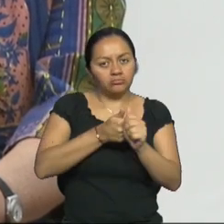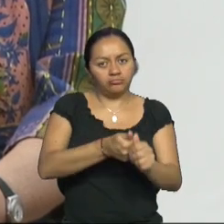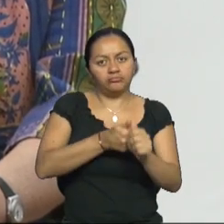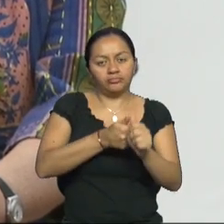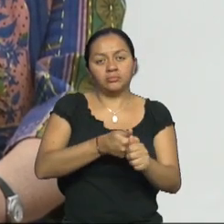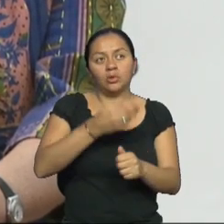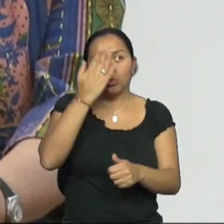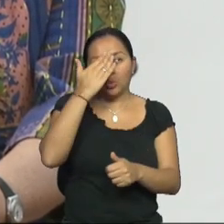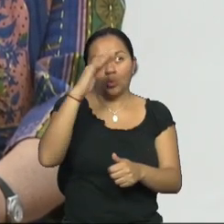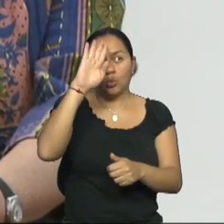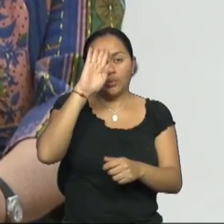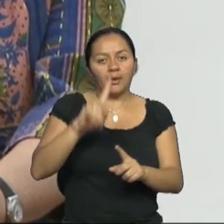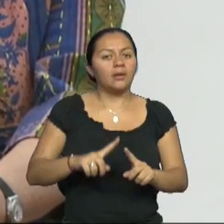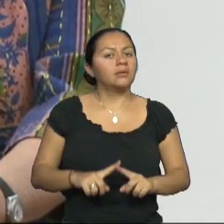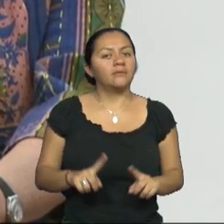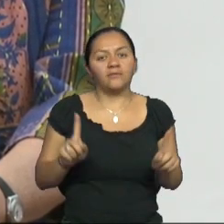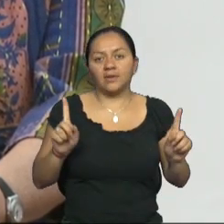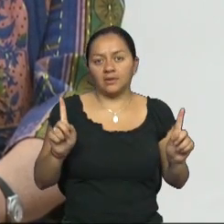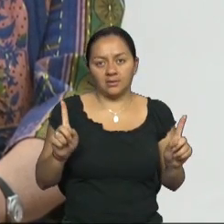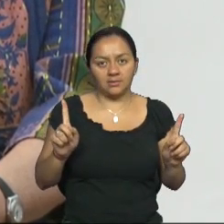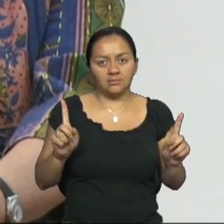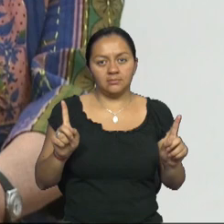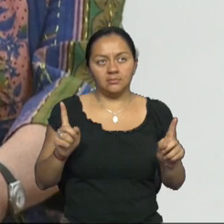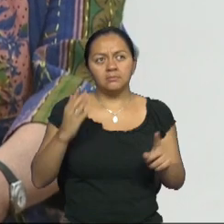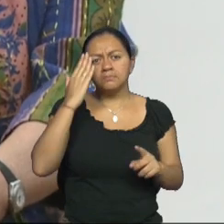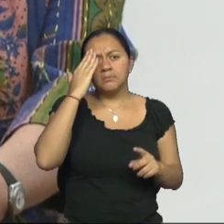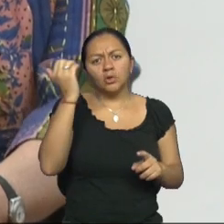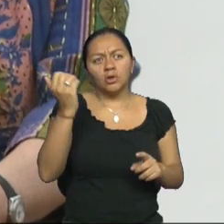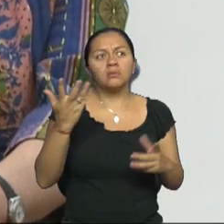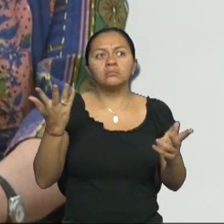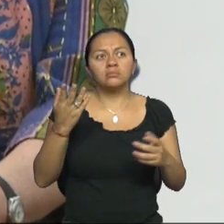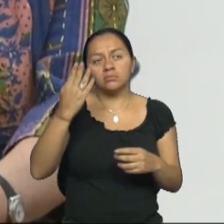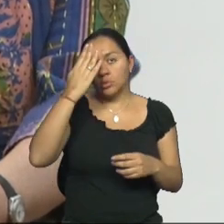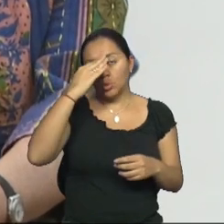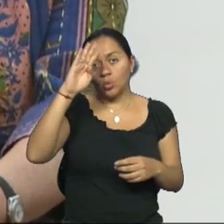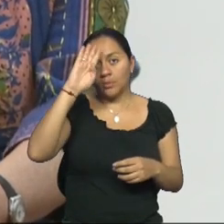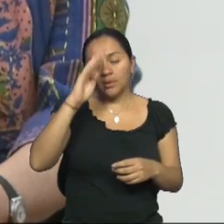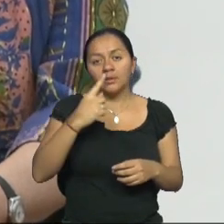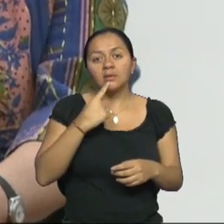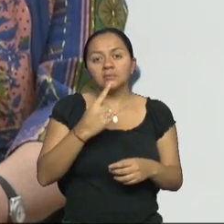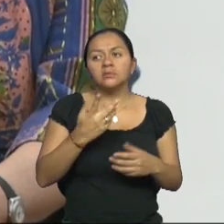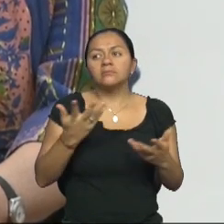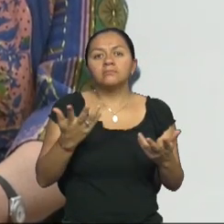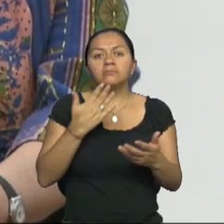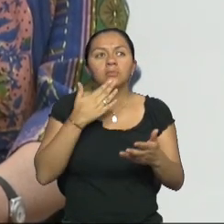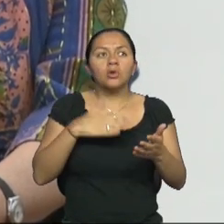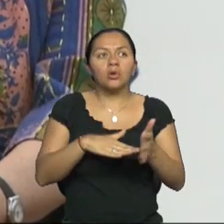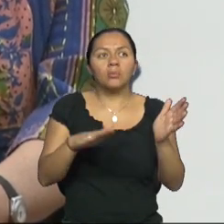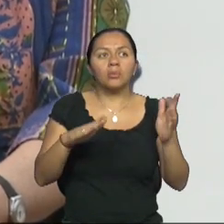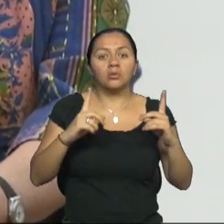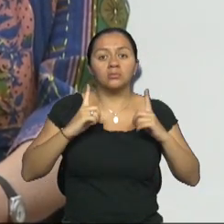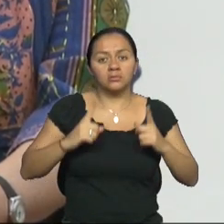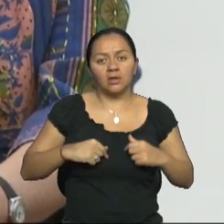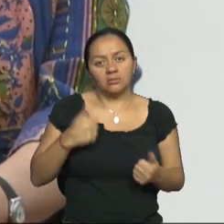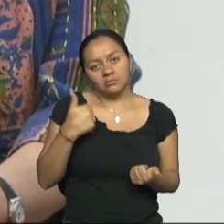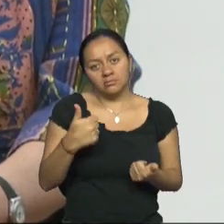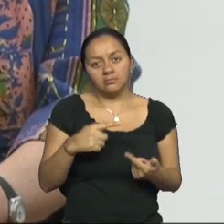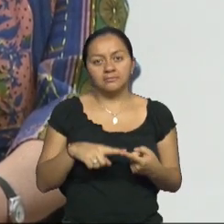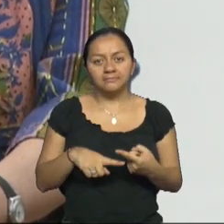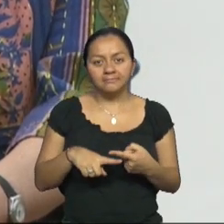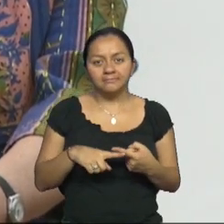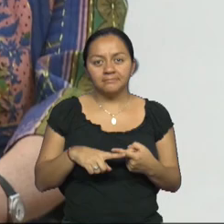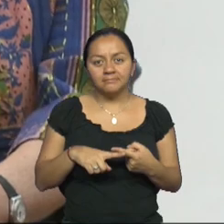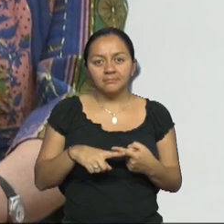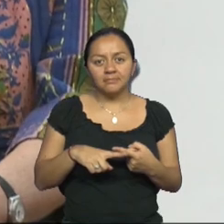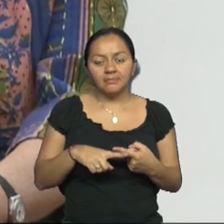es completamente diferente, ¿no? Es decir, no se puede comparar porque tienen pues buenos sistemas de salud, tienen